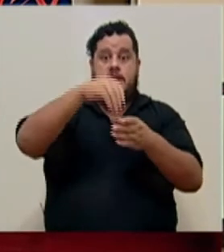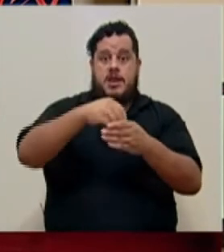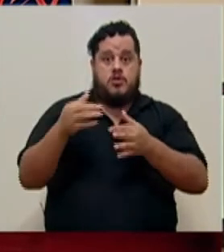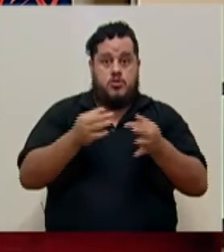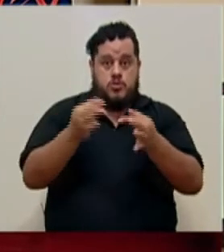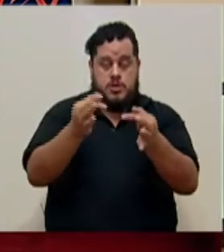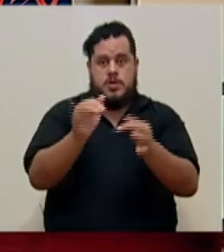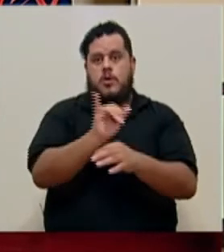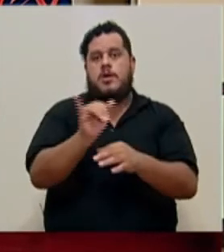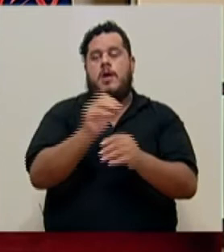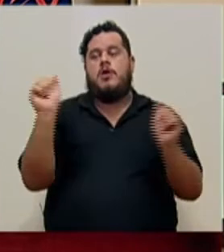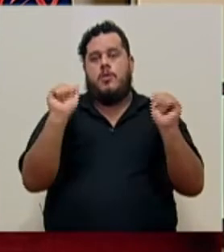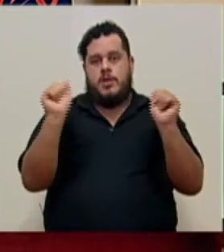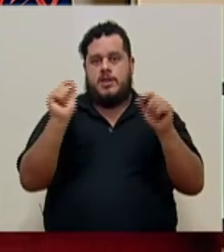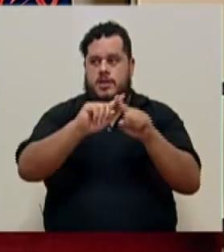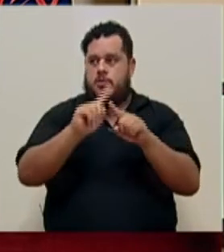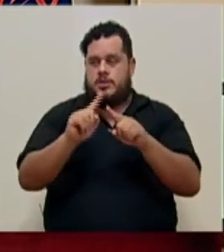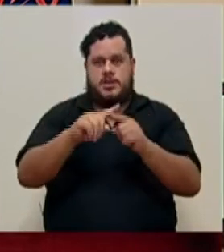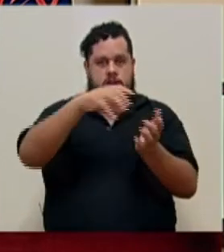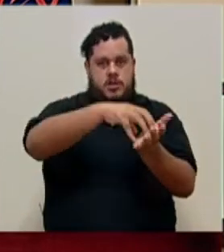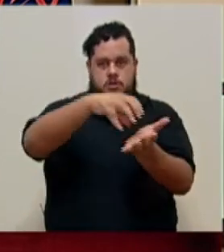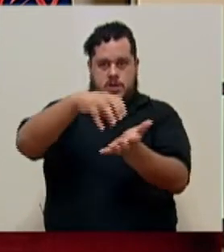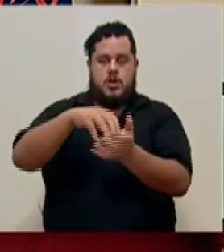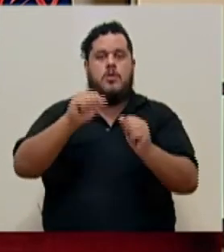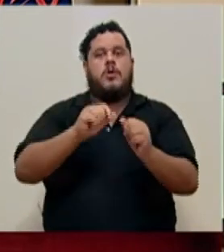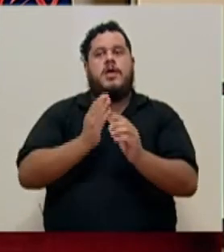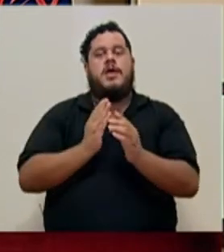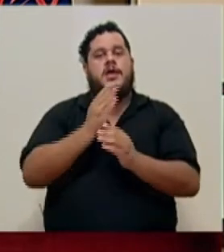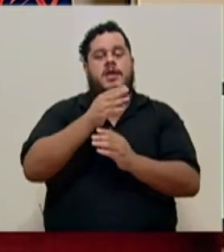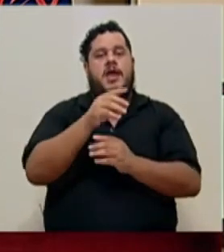turístico, así como las alertas en los distintos cantones. Puede visitar el sitio